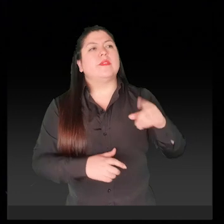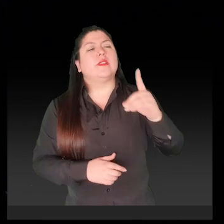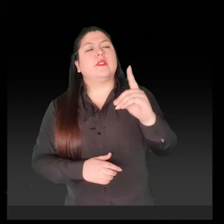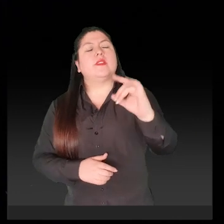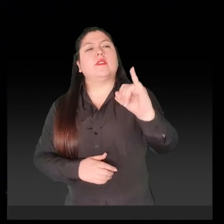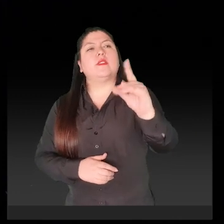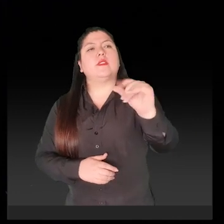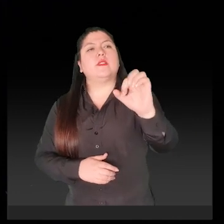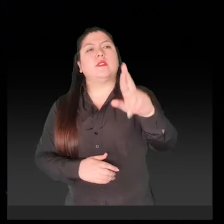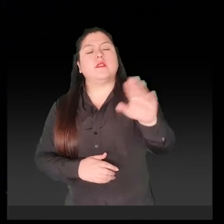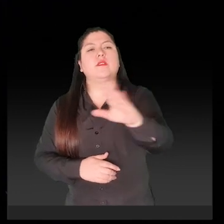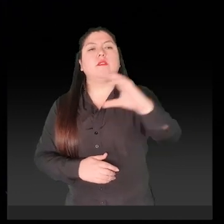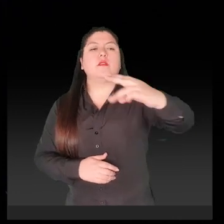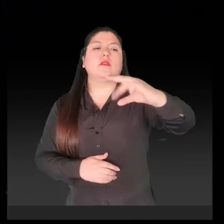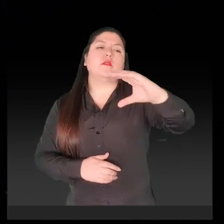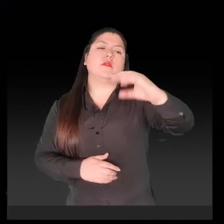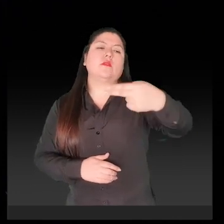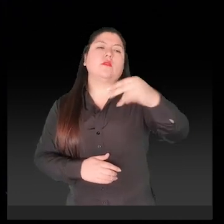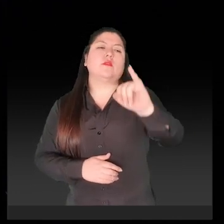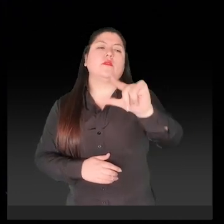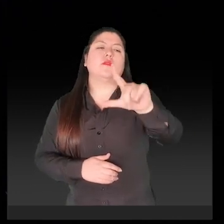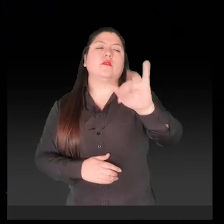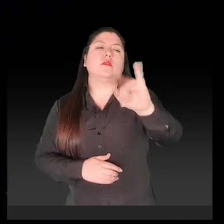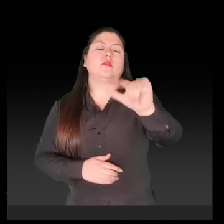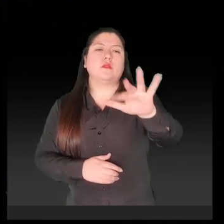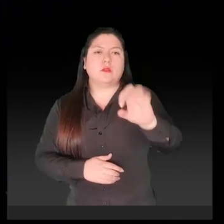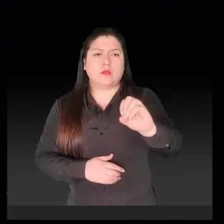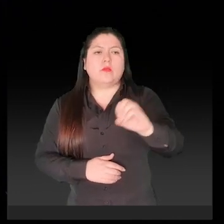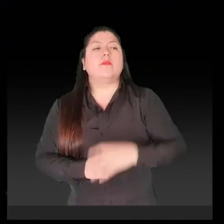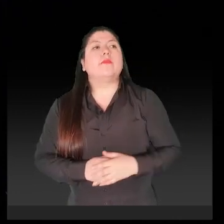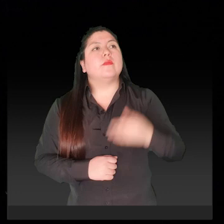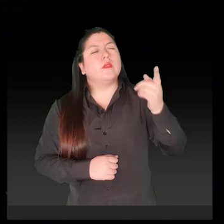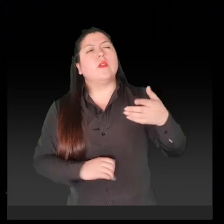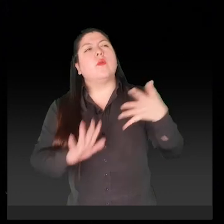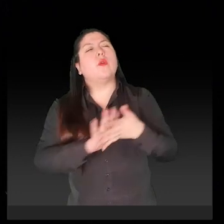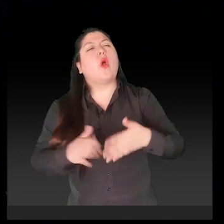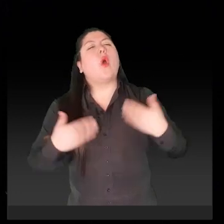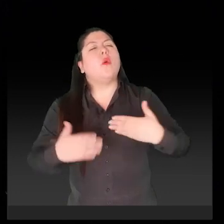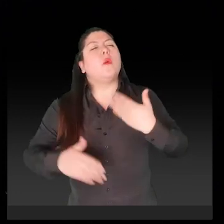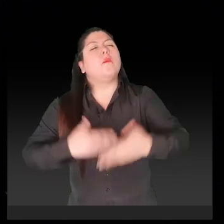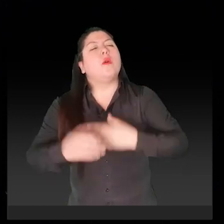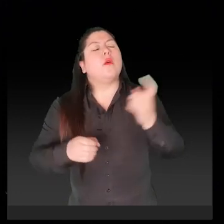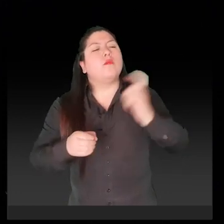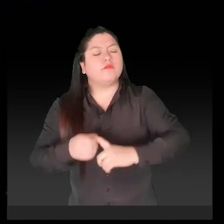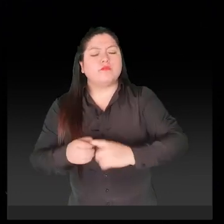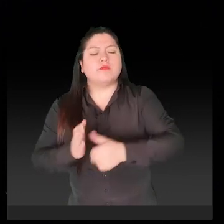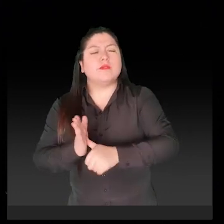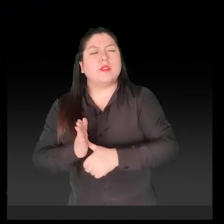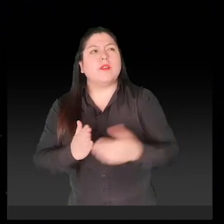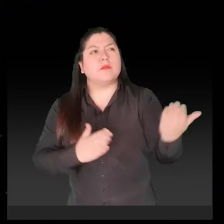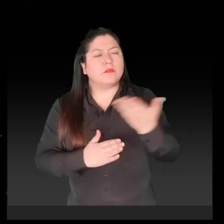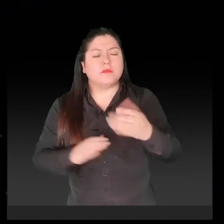de identificación, el ingeniero Didier Chilito, para que hagamos la presentación de cómo va a funcionar la cédula a través de los móviles o